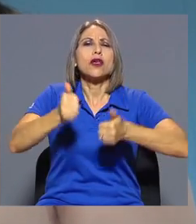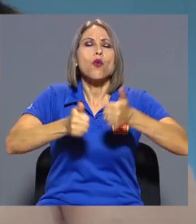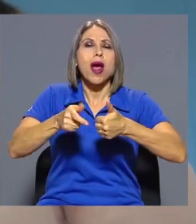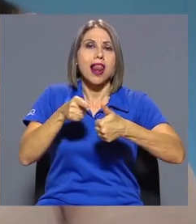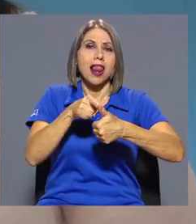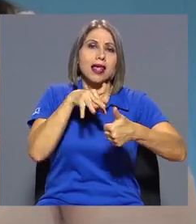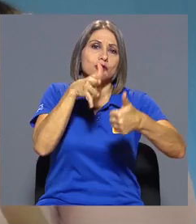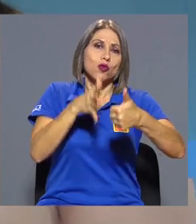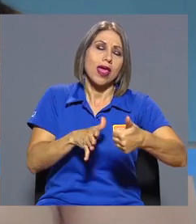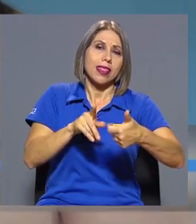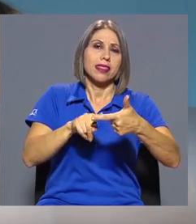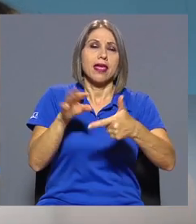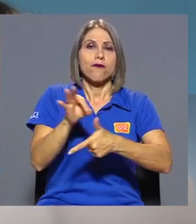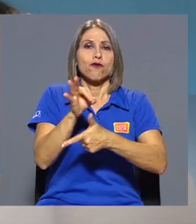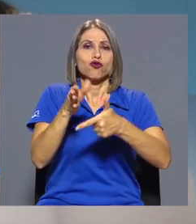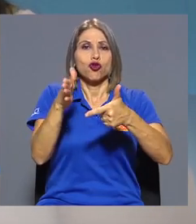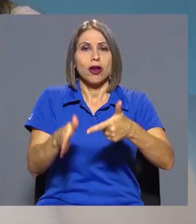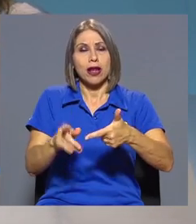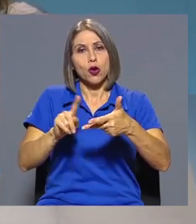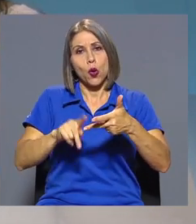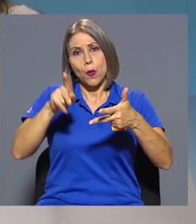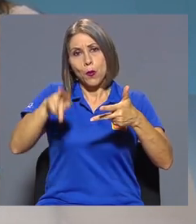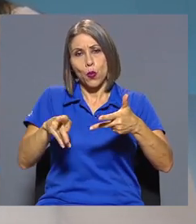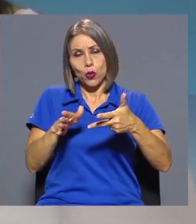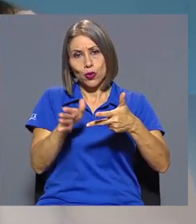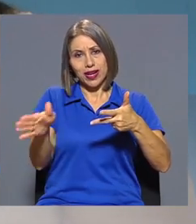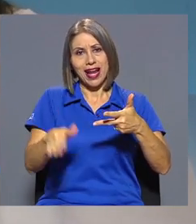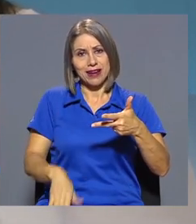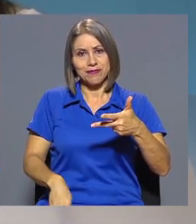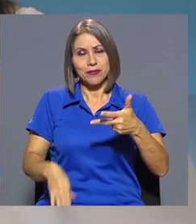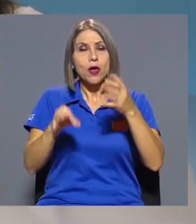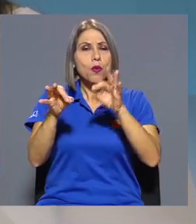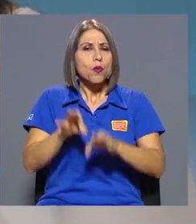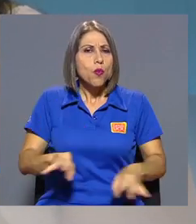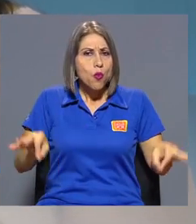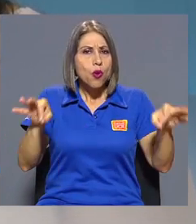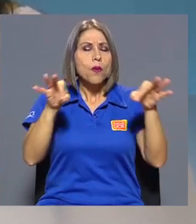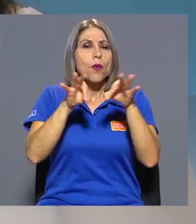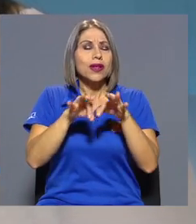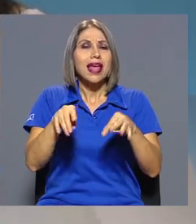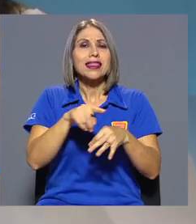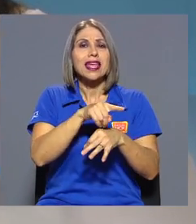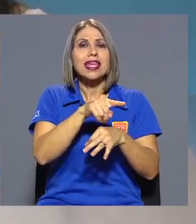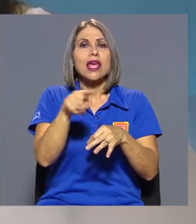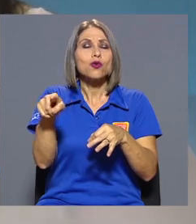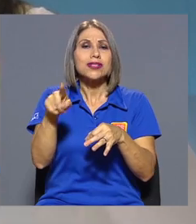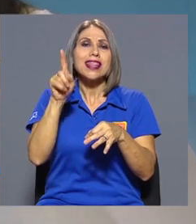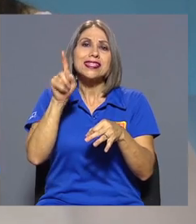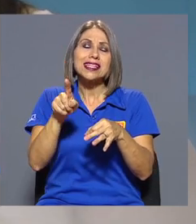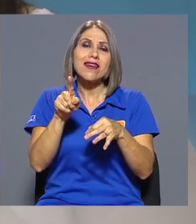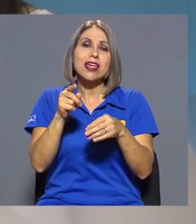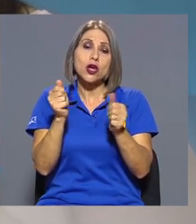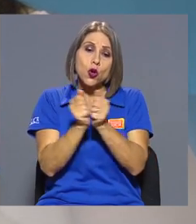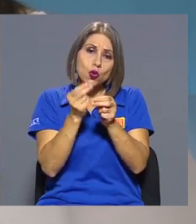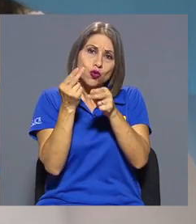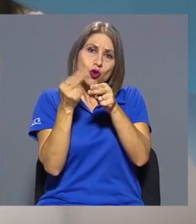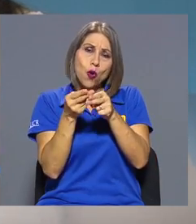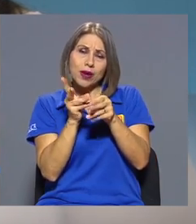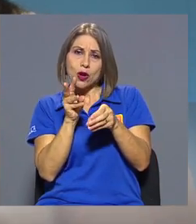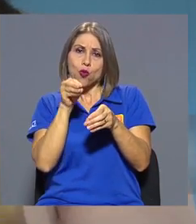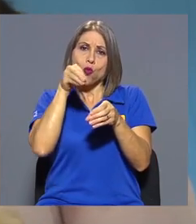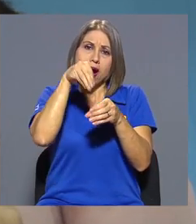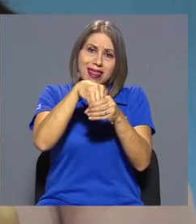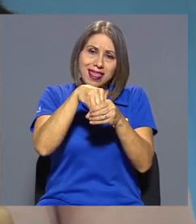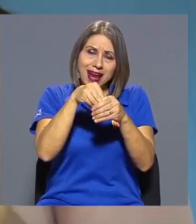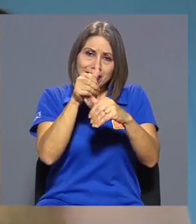estudiante, funcionario o público en general. Y es muy importante y esencial que nos guarden dentro de esos contactos,